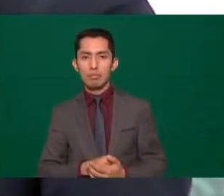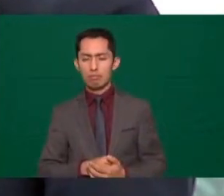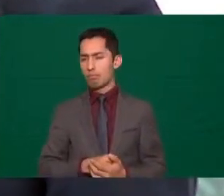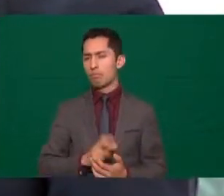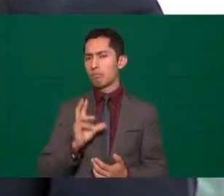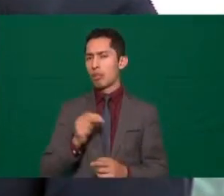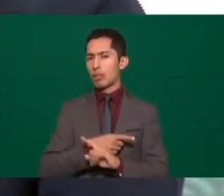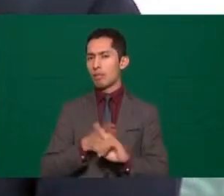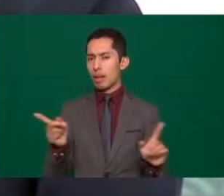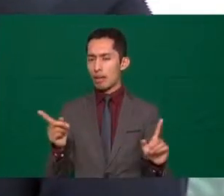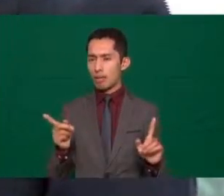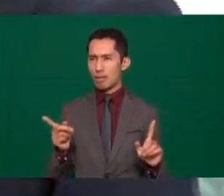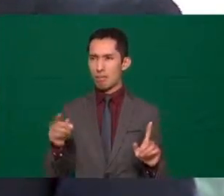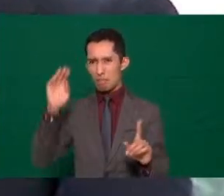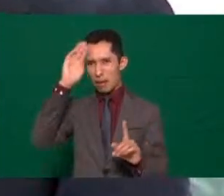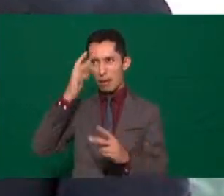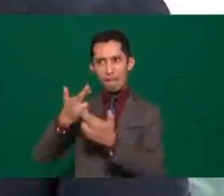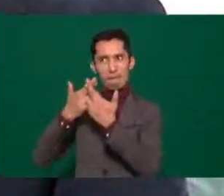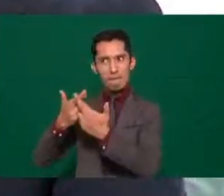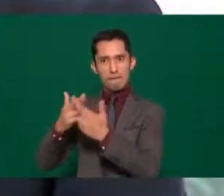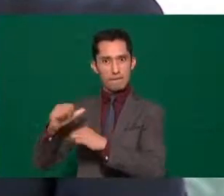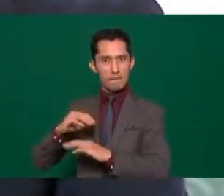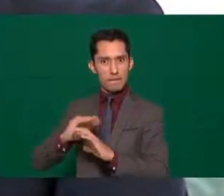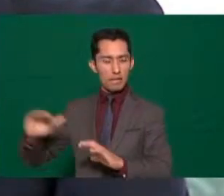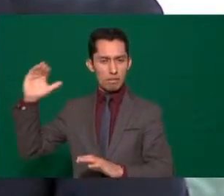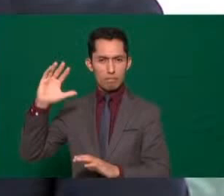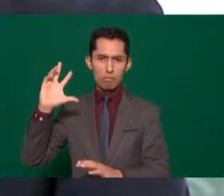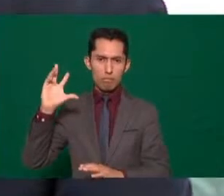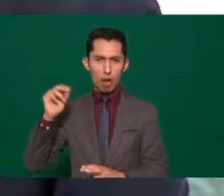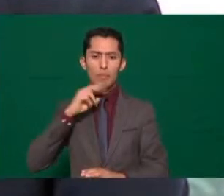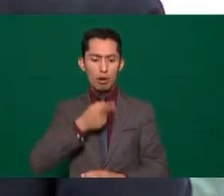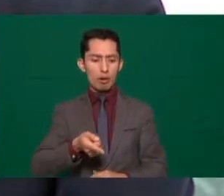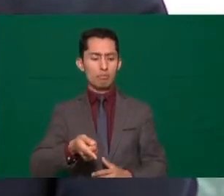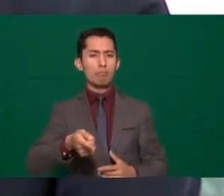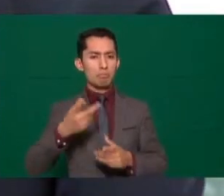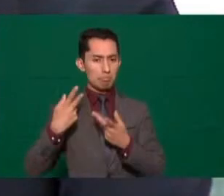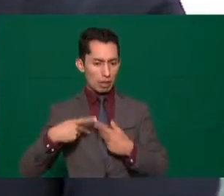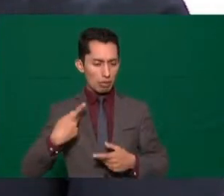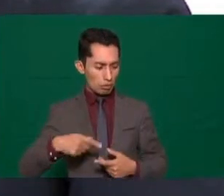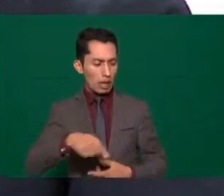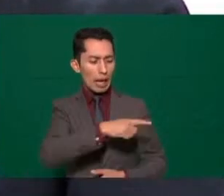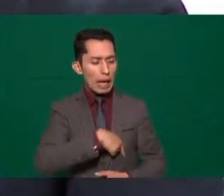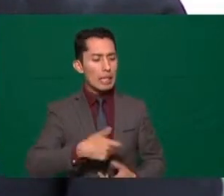es de abajo para arriba, que se vayan